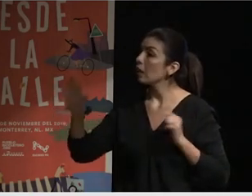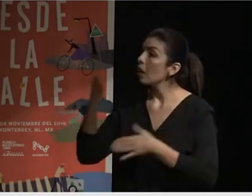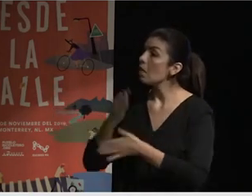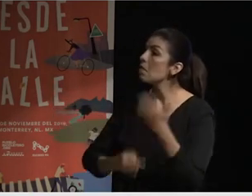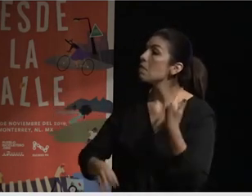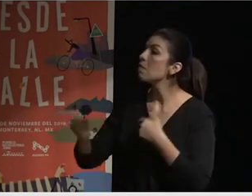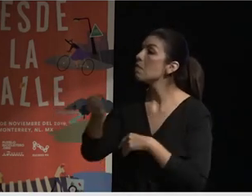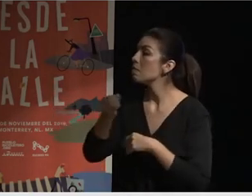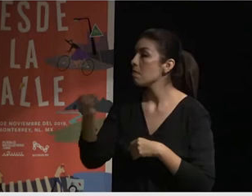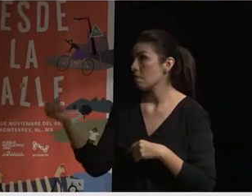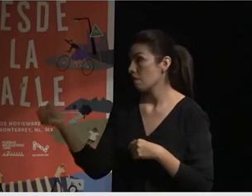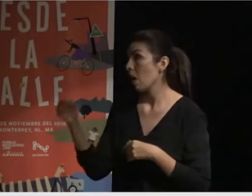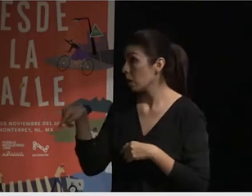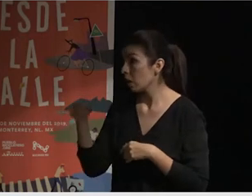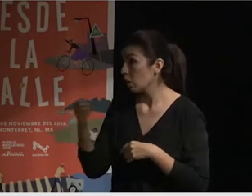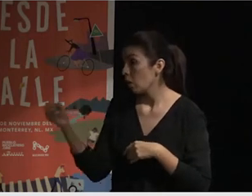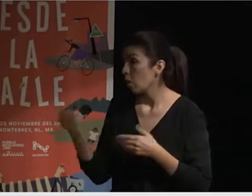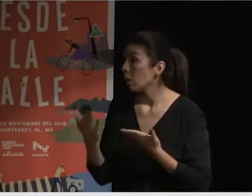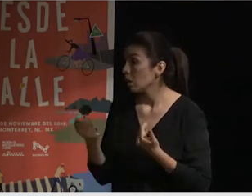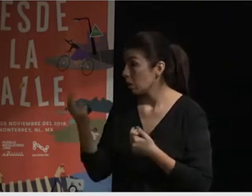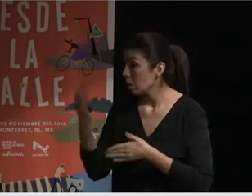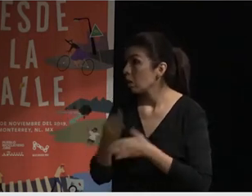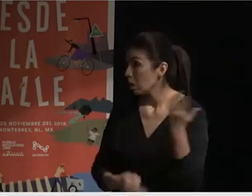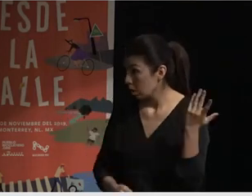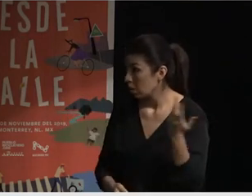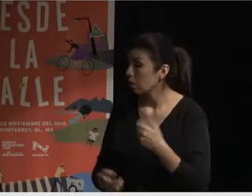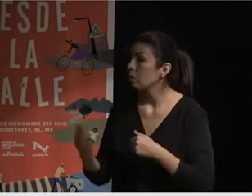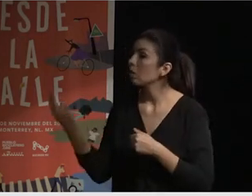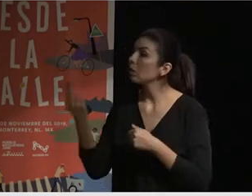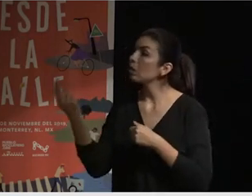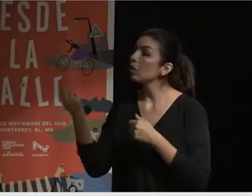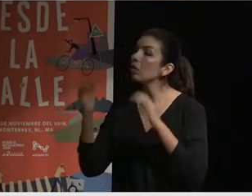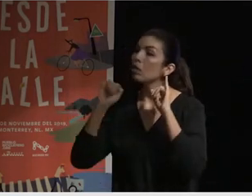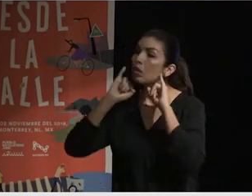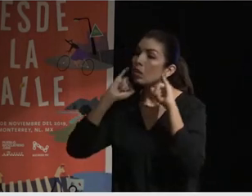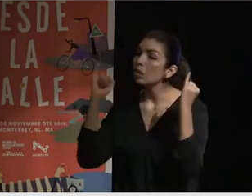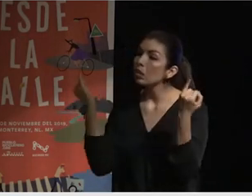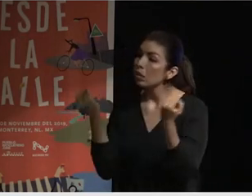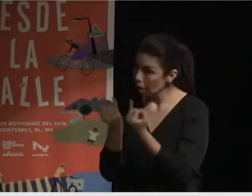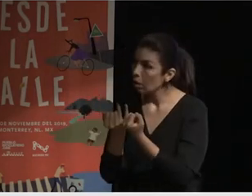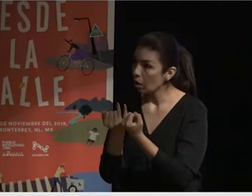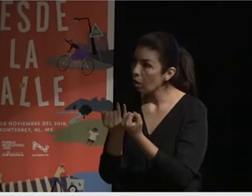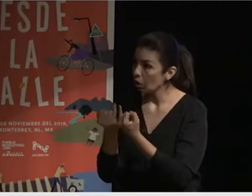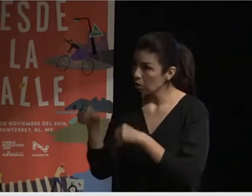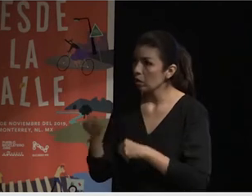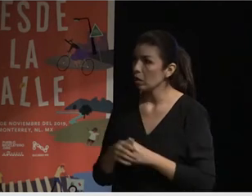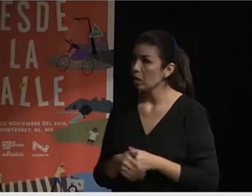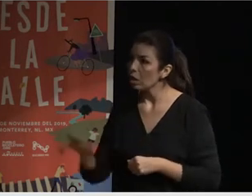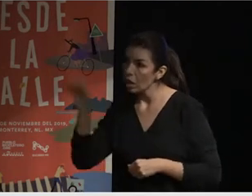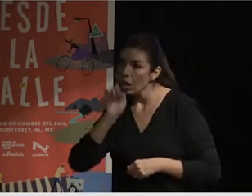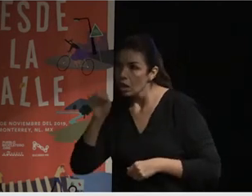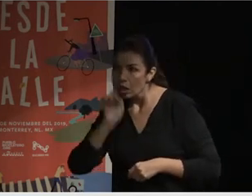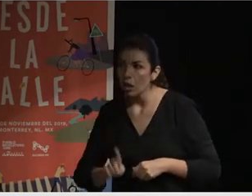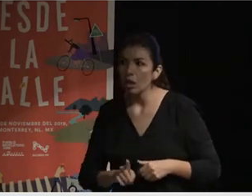fue hace 9 años. Y la señora me dice, ah, claro, ¿y tú vas a las juntas de tu colonia? Chale. Ya